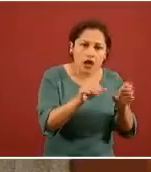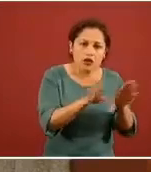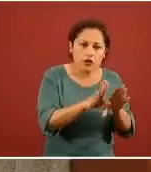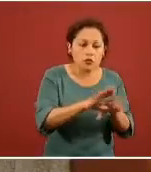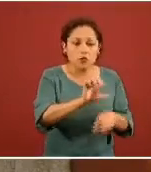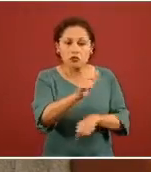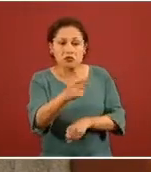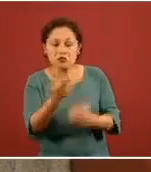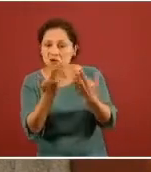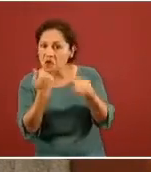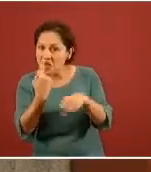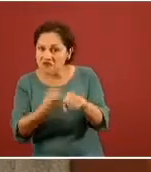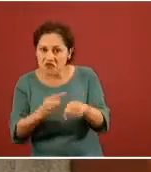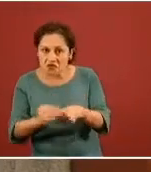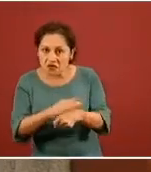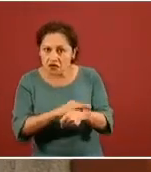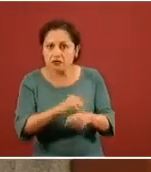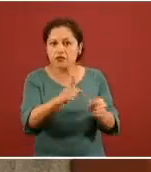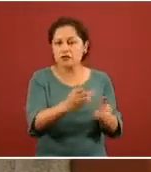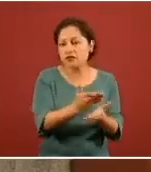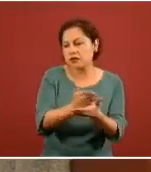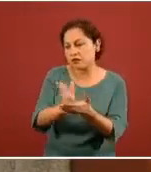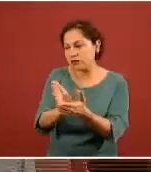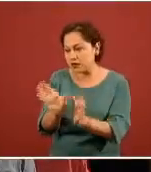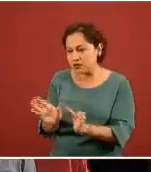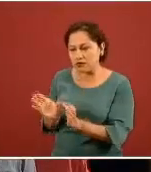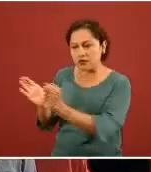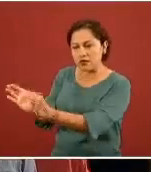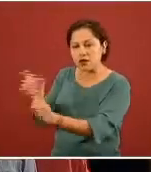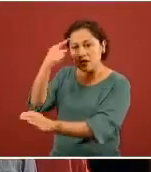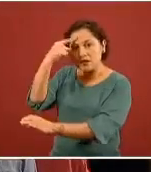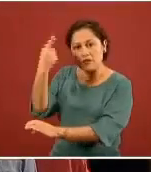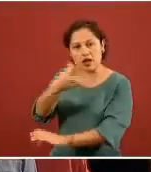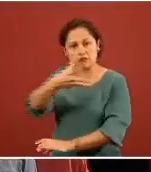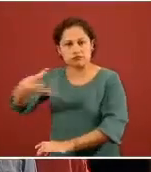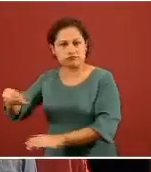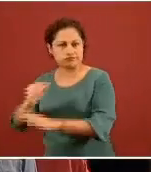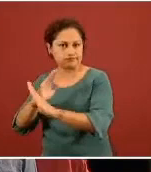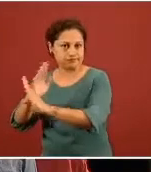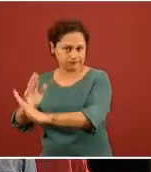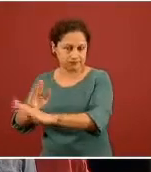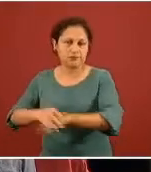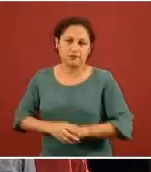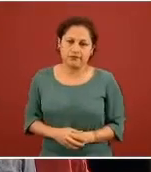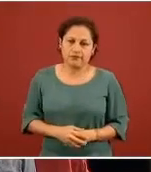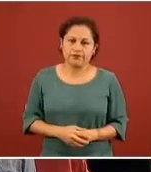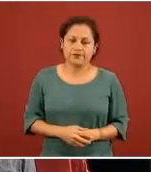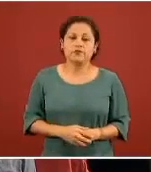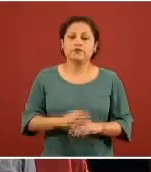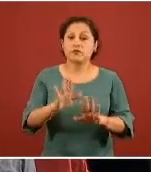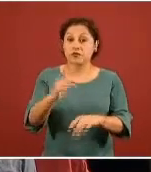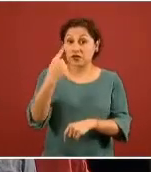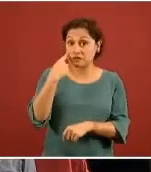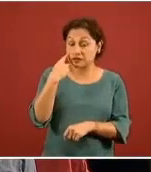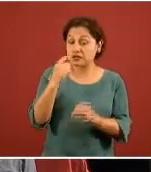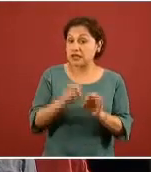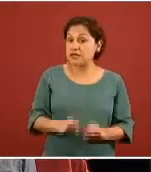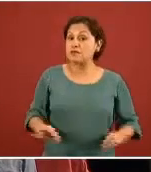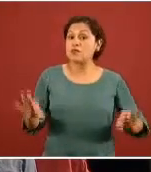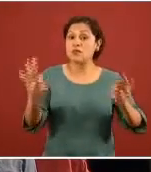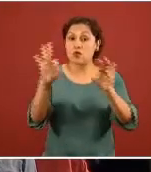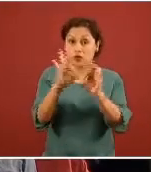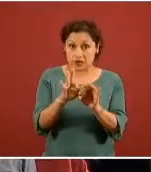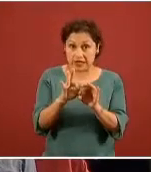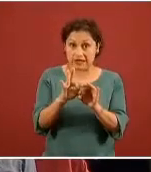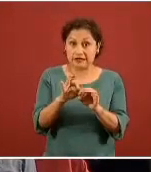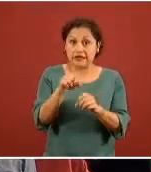pueda haber más pacientes con enfermedad. Es muy importante también que la consulta prenatal no